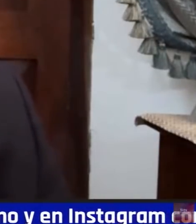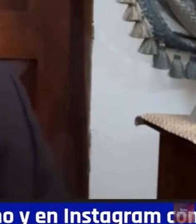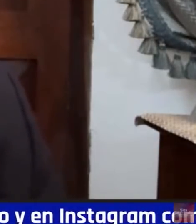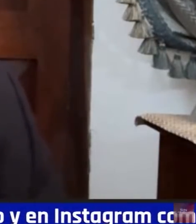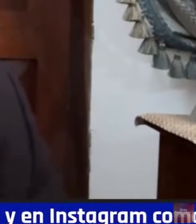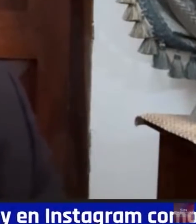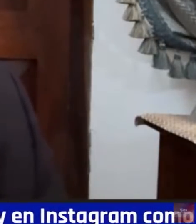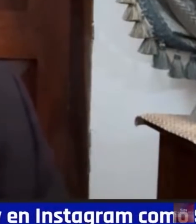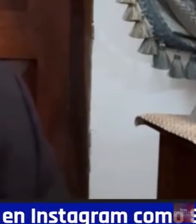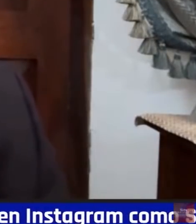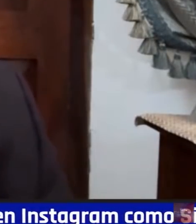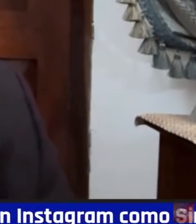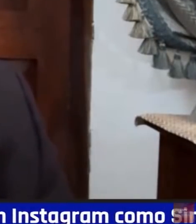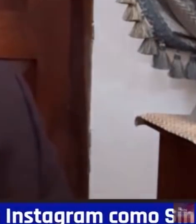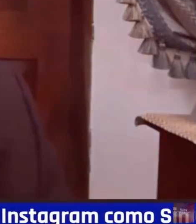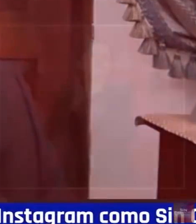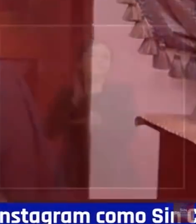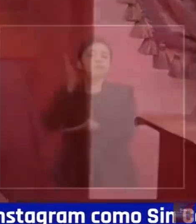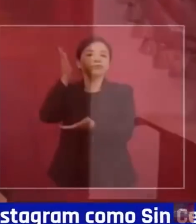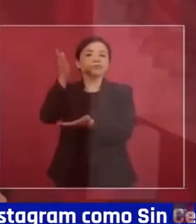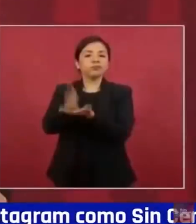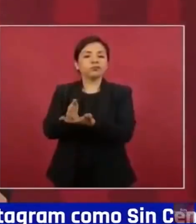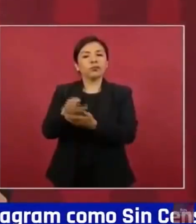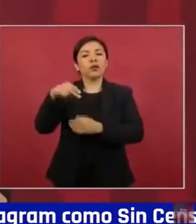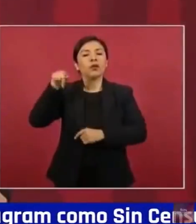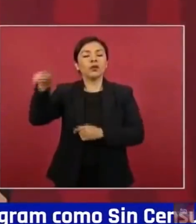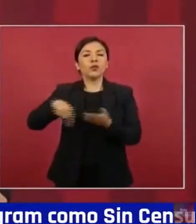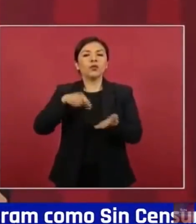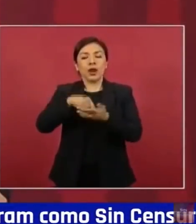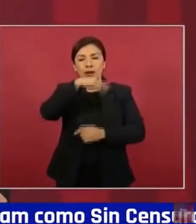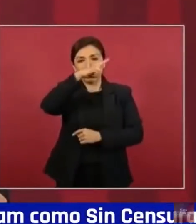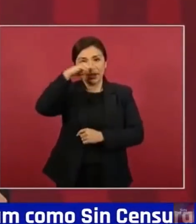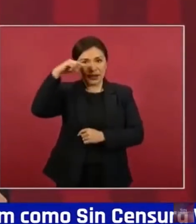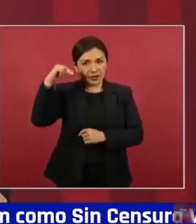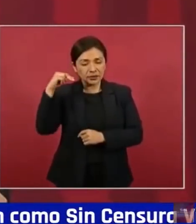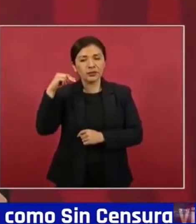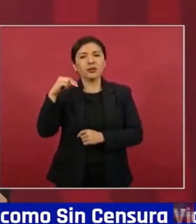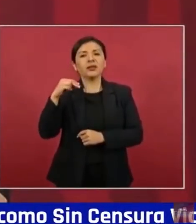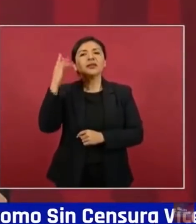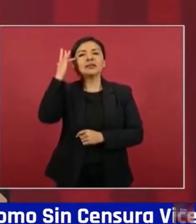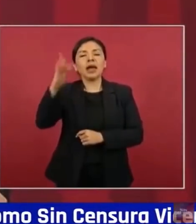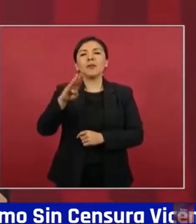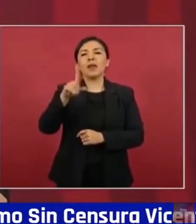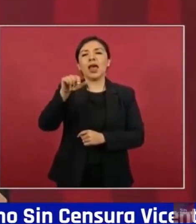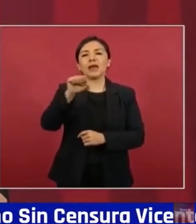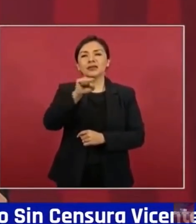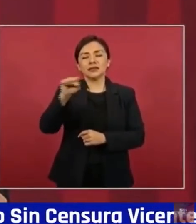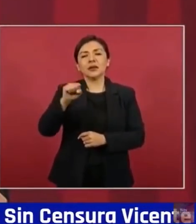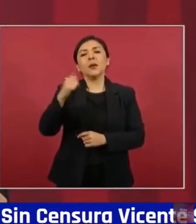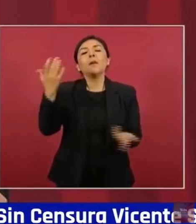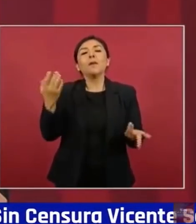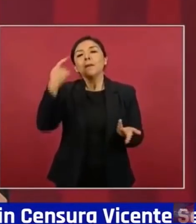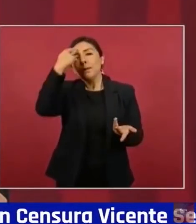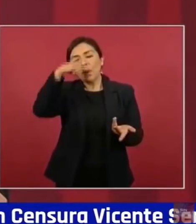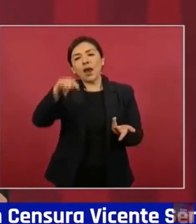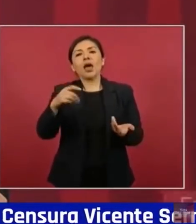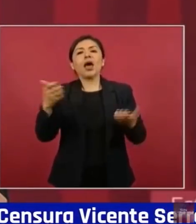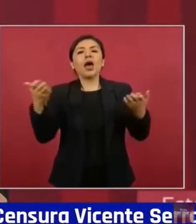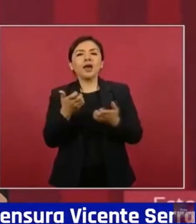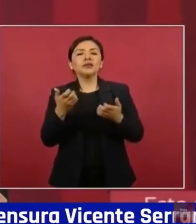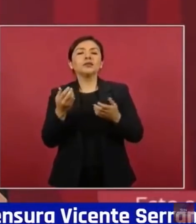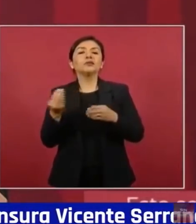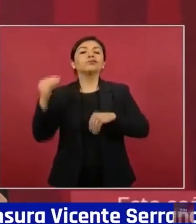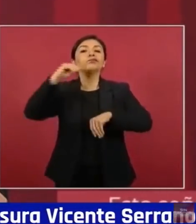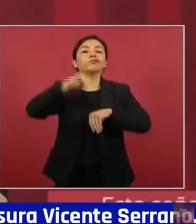de gobiernos extranjeros, de los intereses muchas veces inconfesables. Hubo presiones y